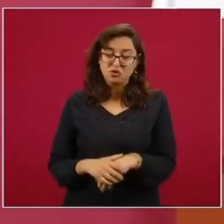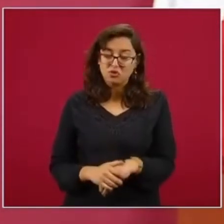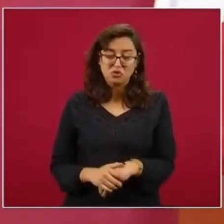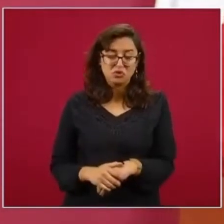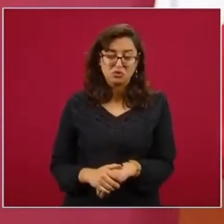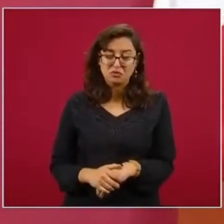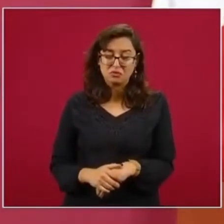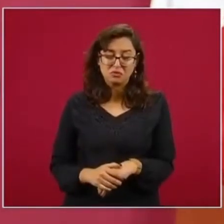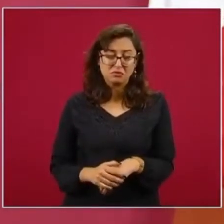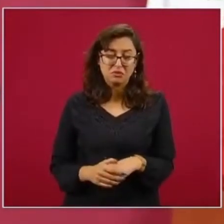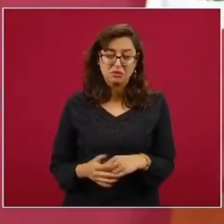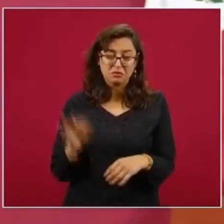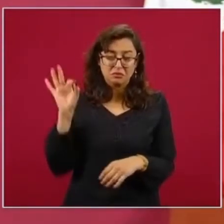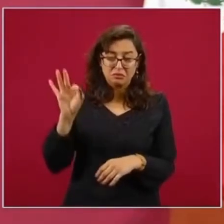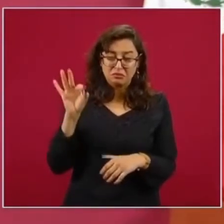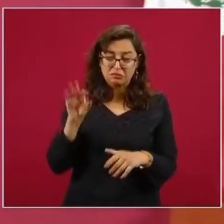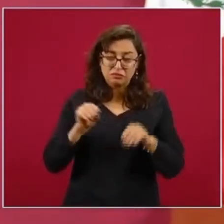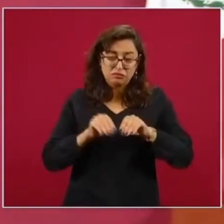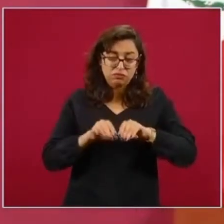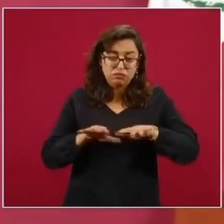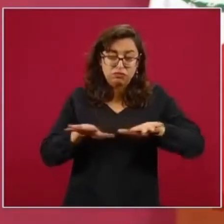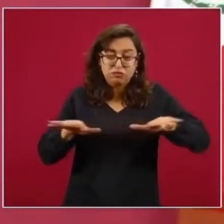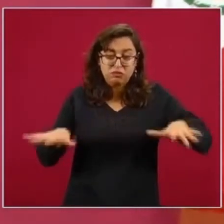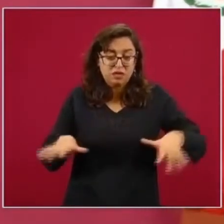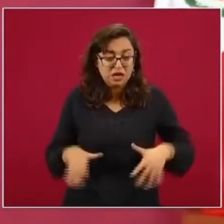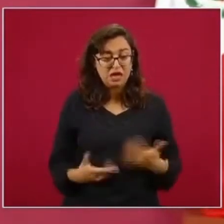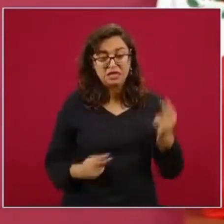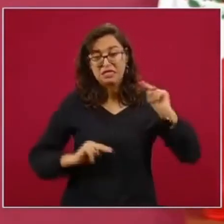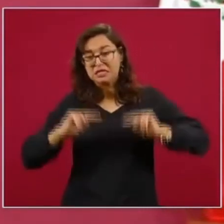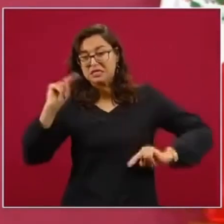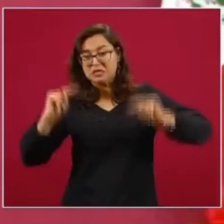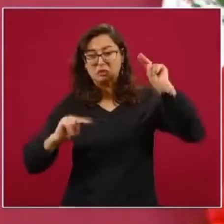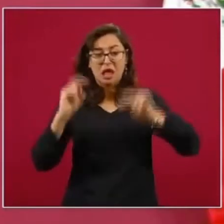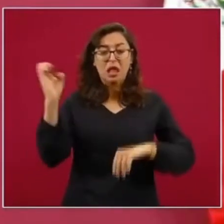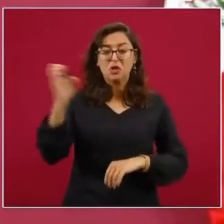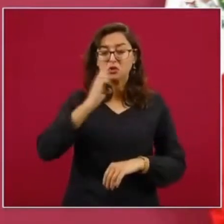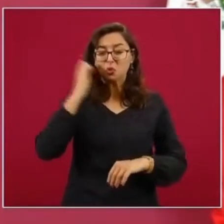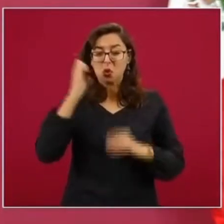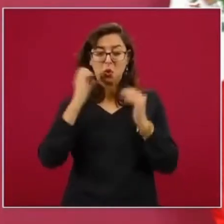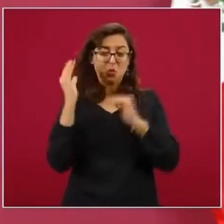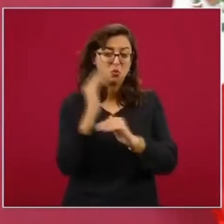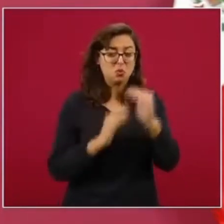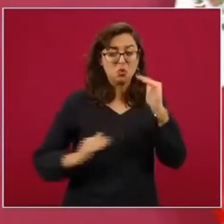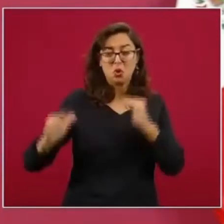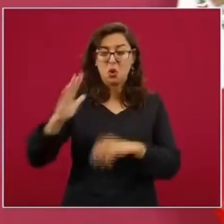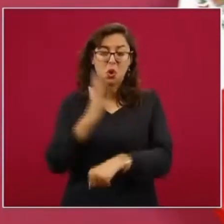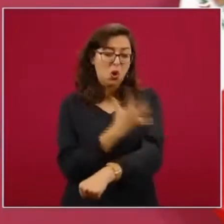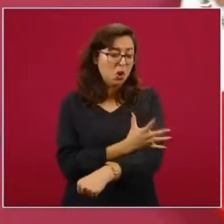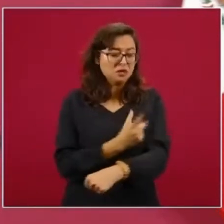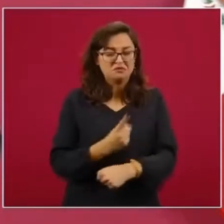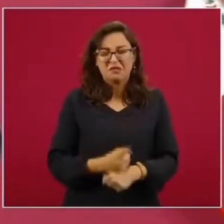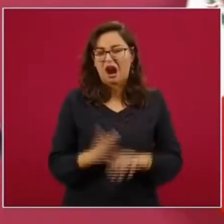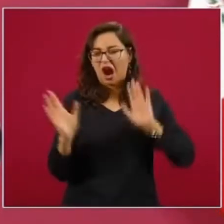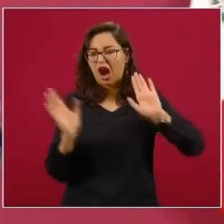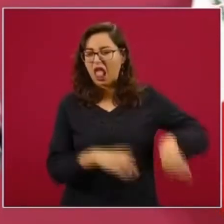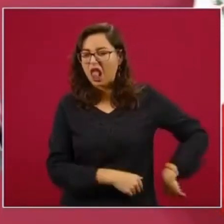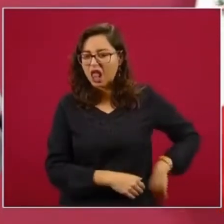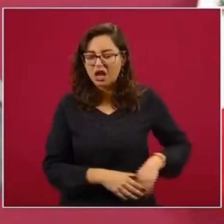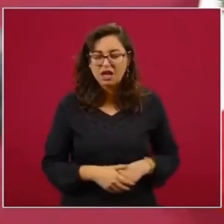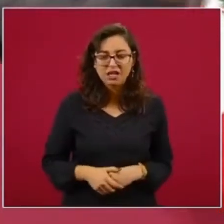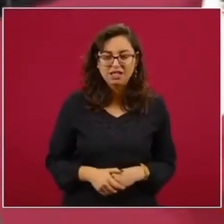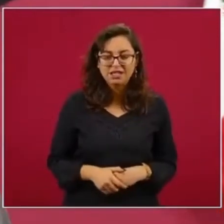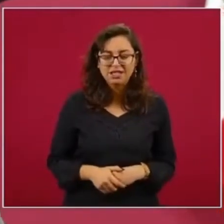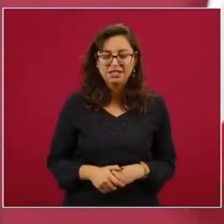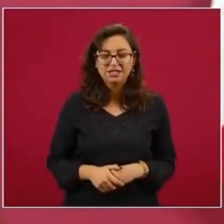donde lo importante eran los grados académicos y no la honestidad. Y